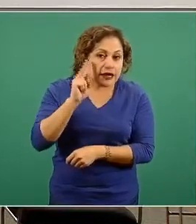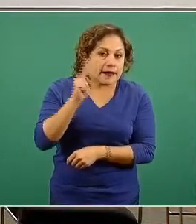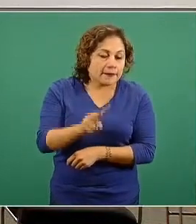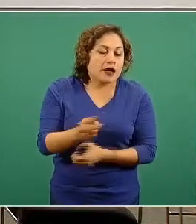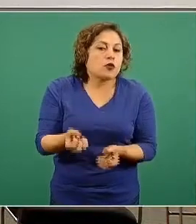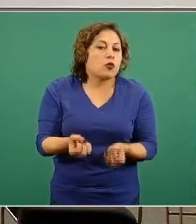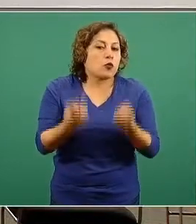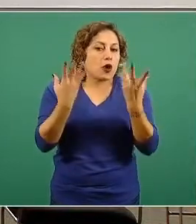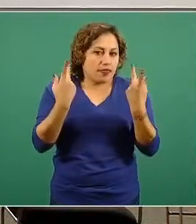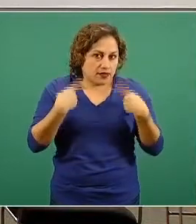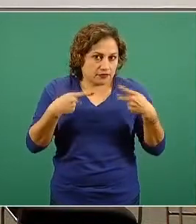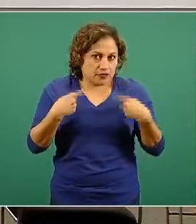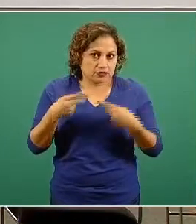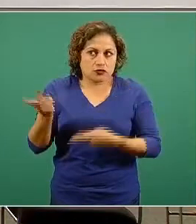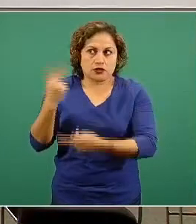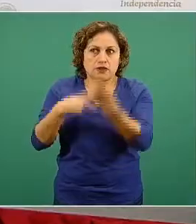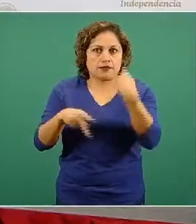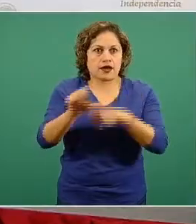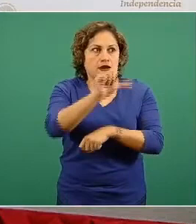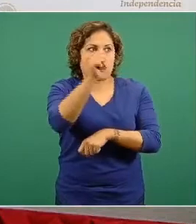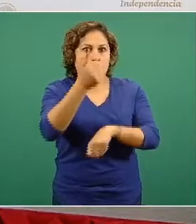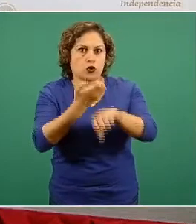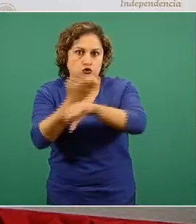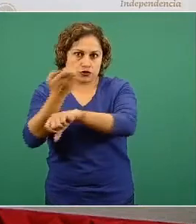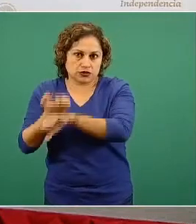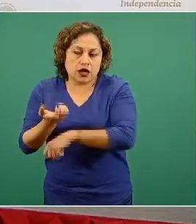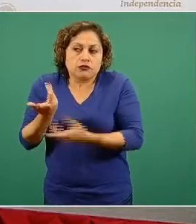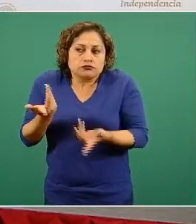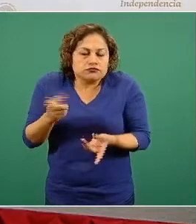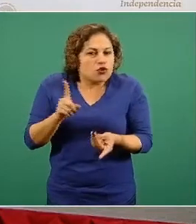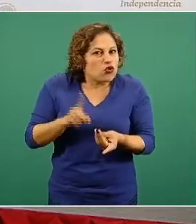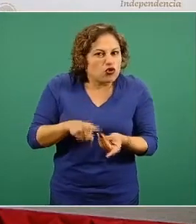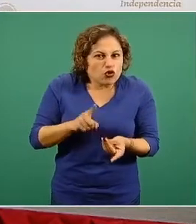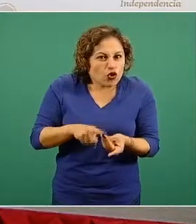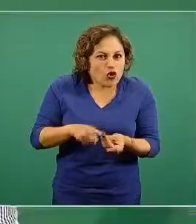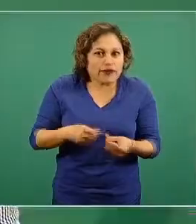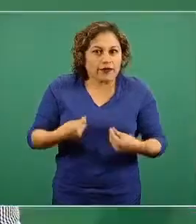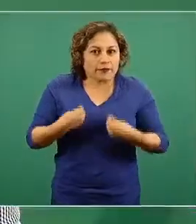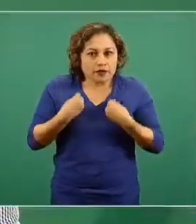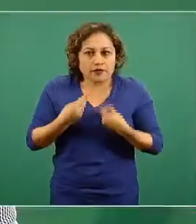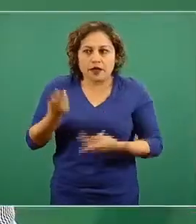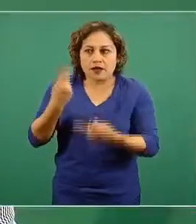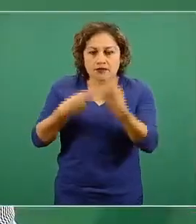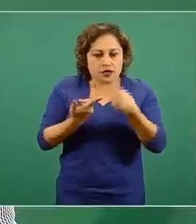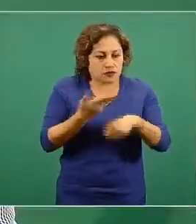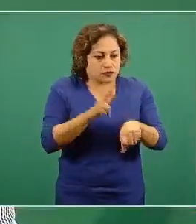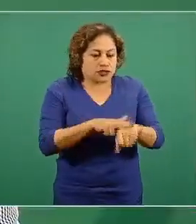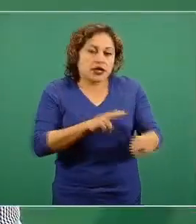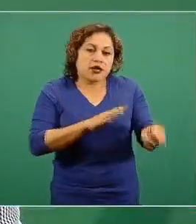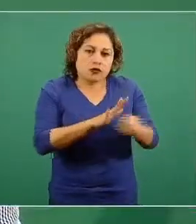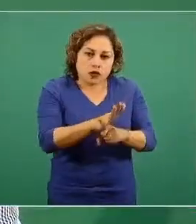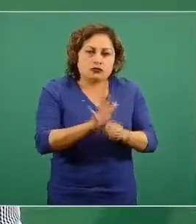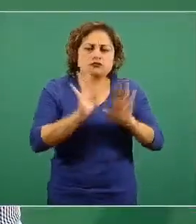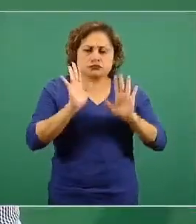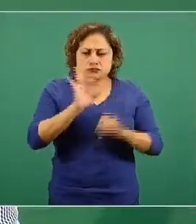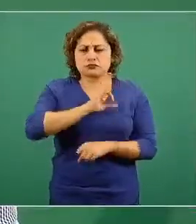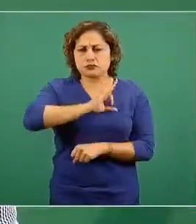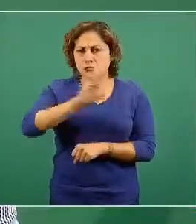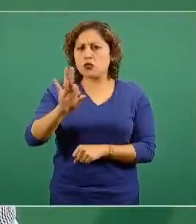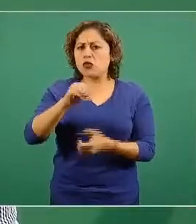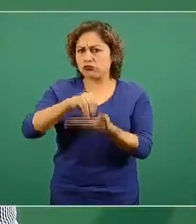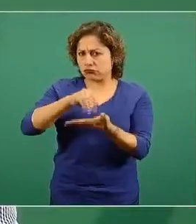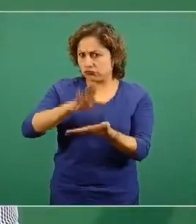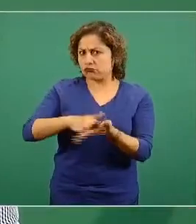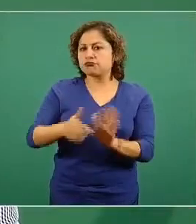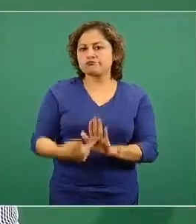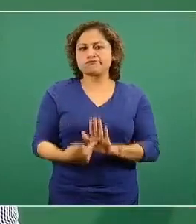las proporciones o personas de qué entidades en su momento de residencia pueden estar demandando aquí en la entidad, pero sí de entrada comentar,